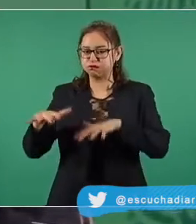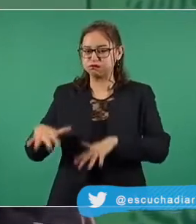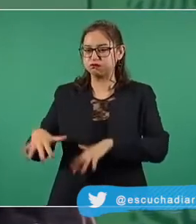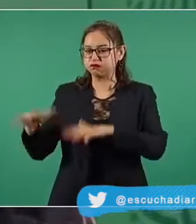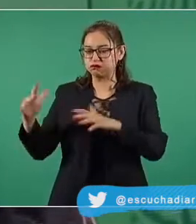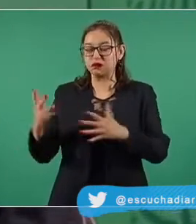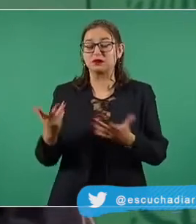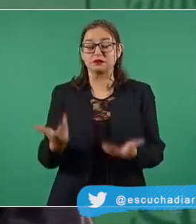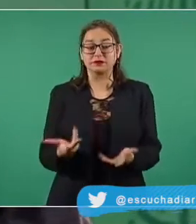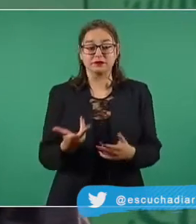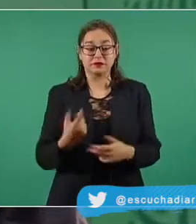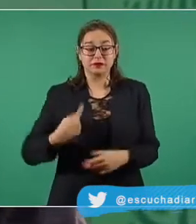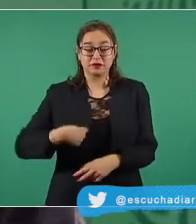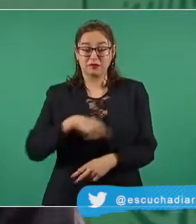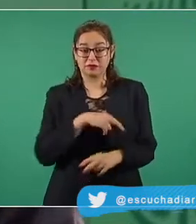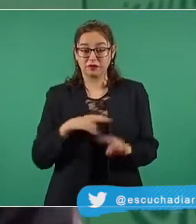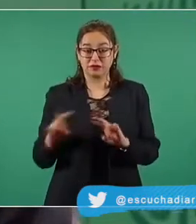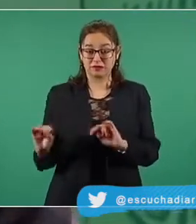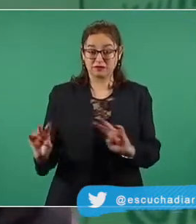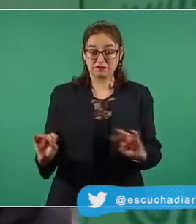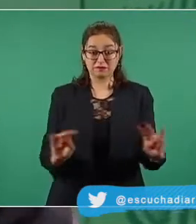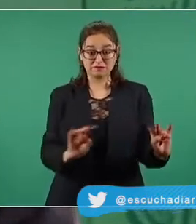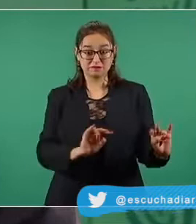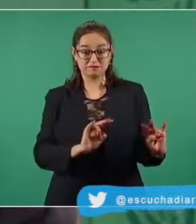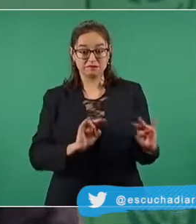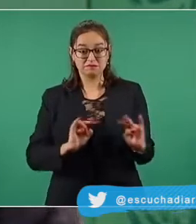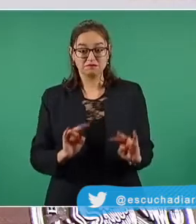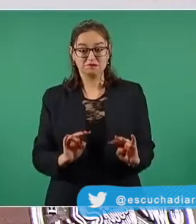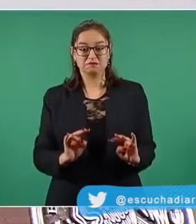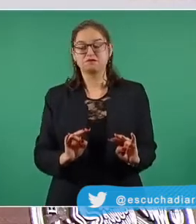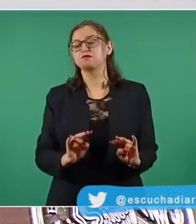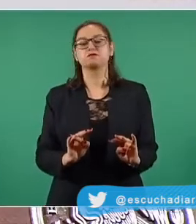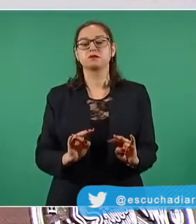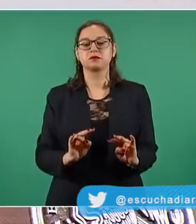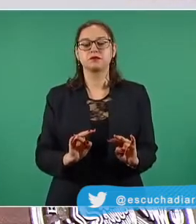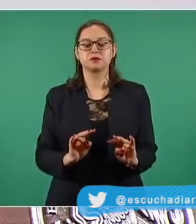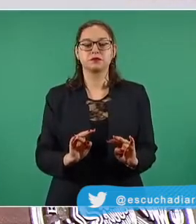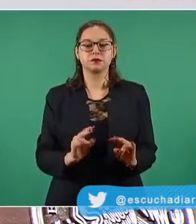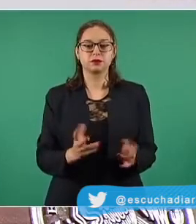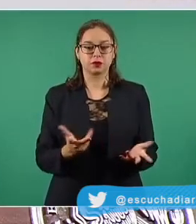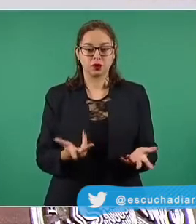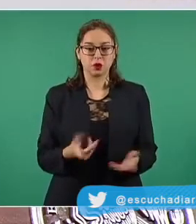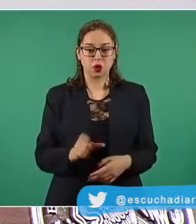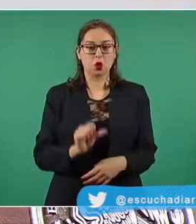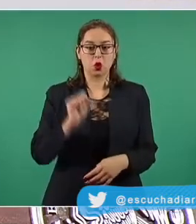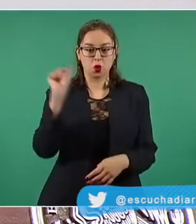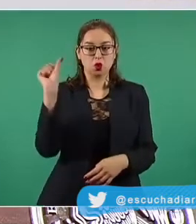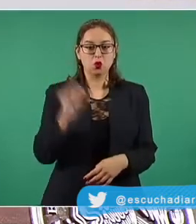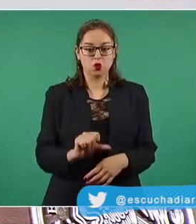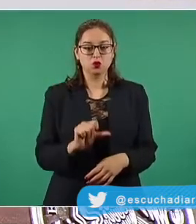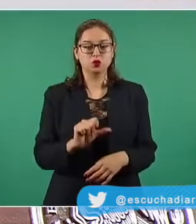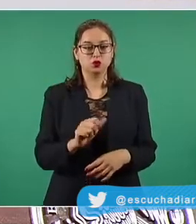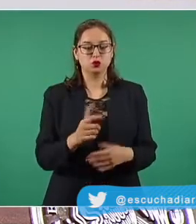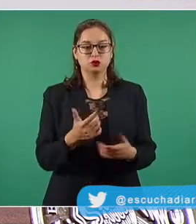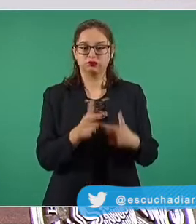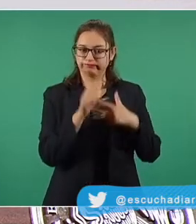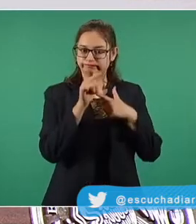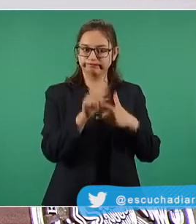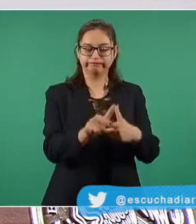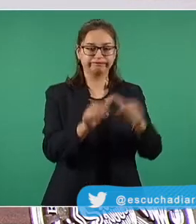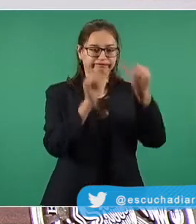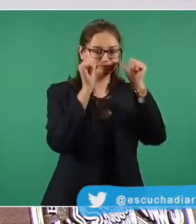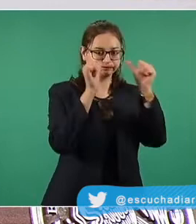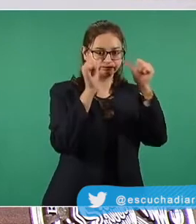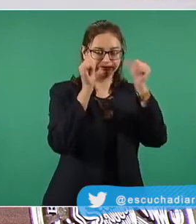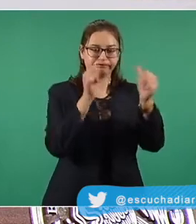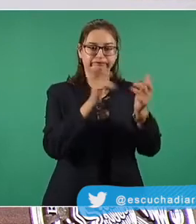enviarán dichas dosis son Bolivia y Honduras. Además, menciona que también serán incluidos los países de Jamaica, Paraguay, Belice y